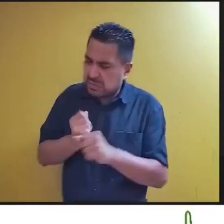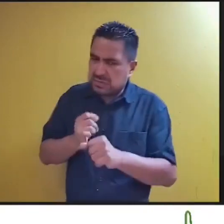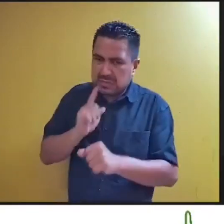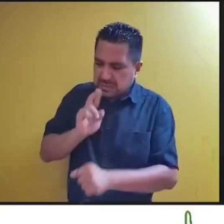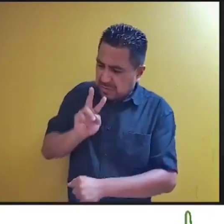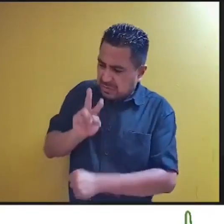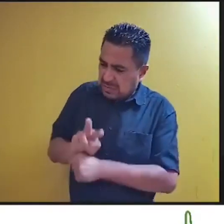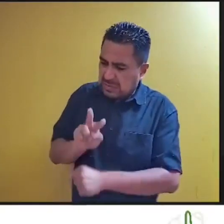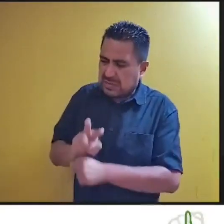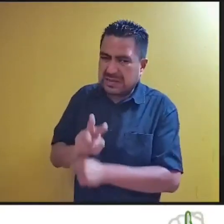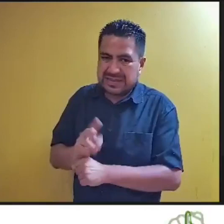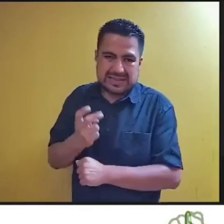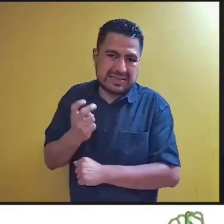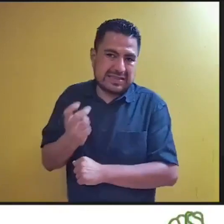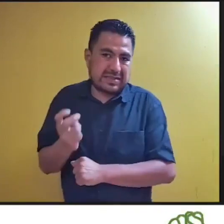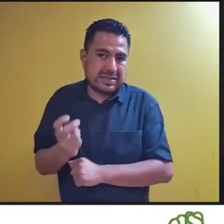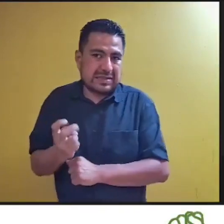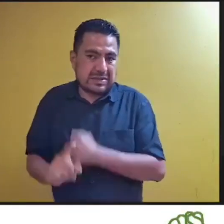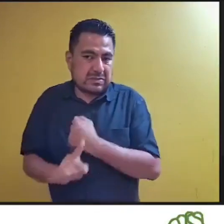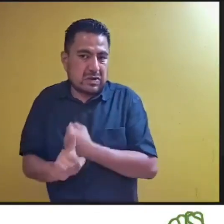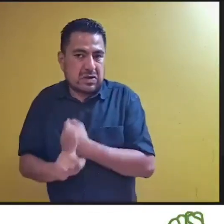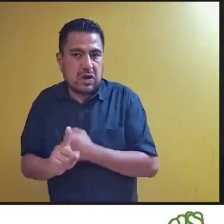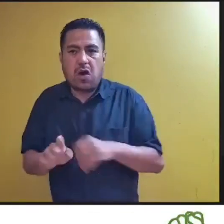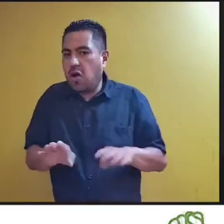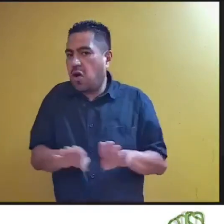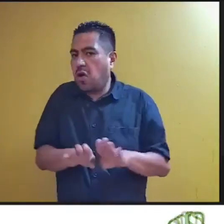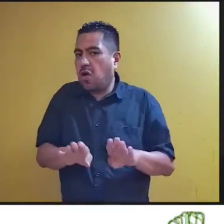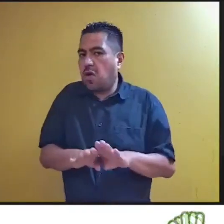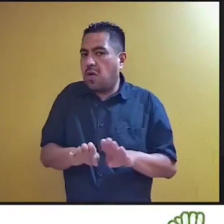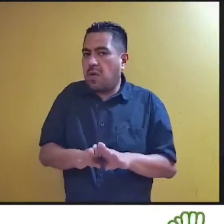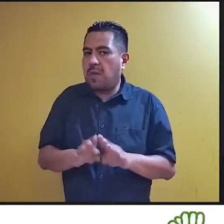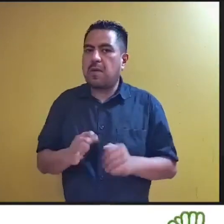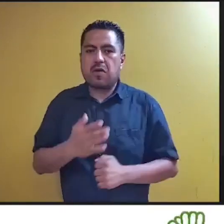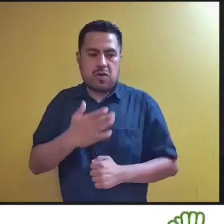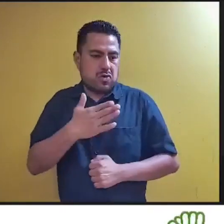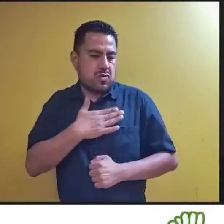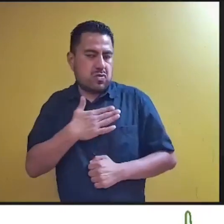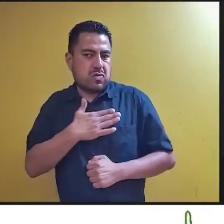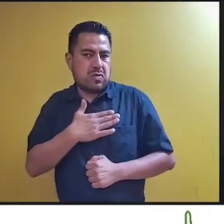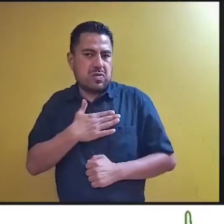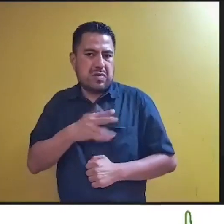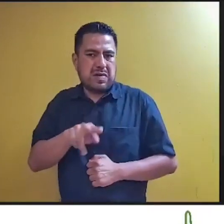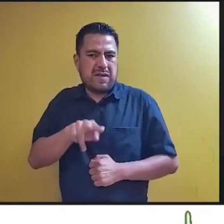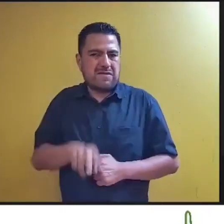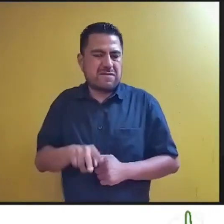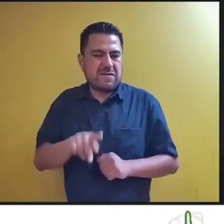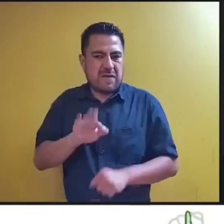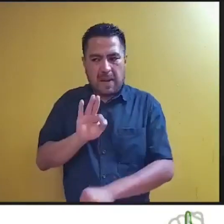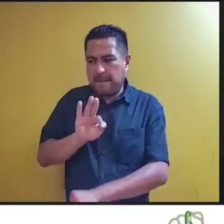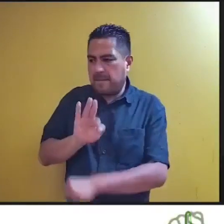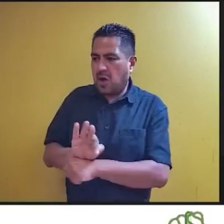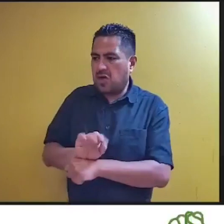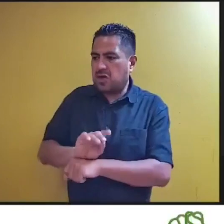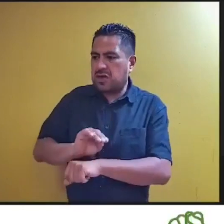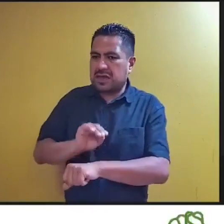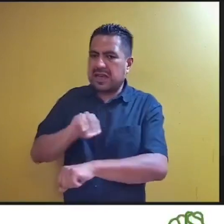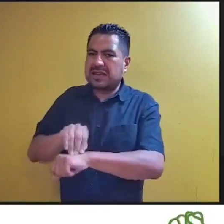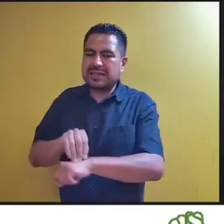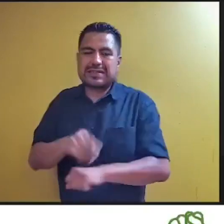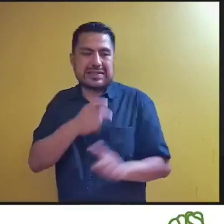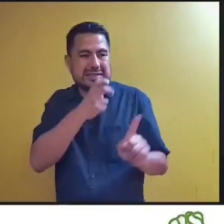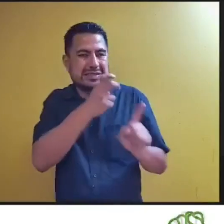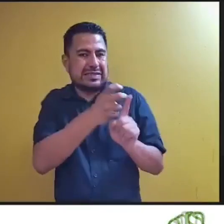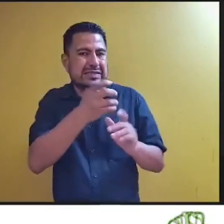vigilar estas acciones, cómo vamos a darles una verdadera protección y que